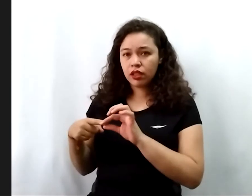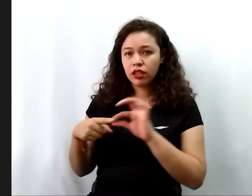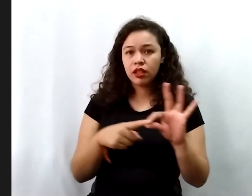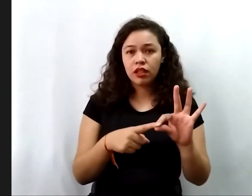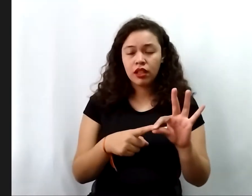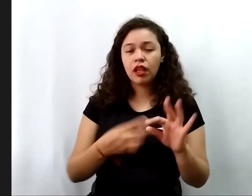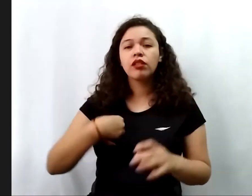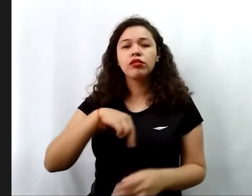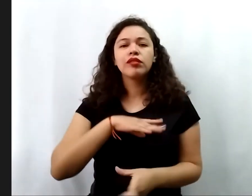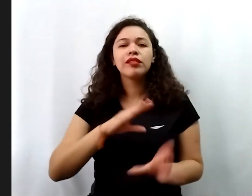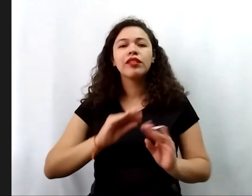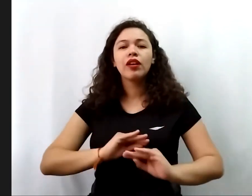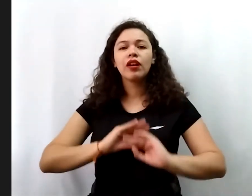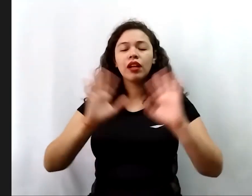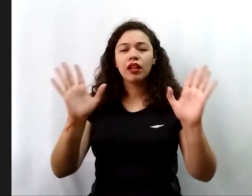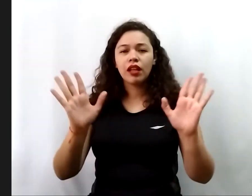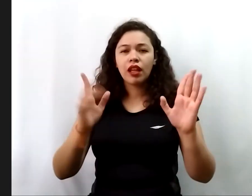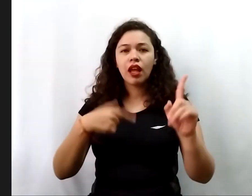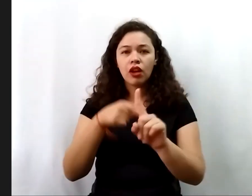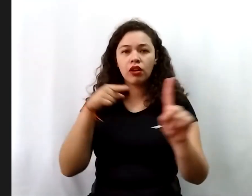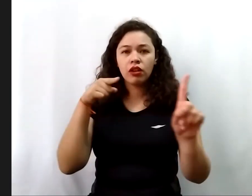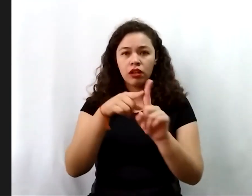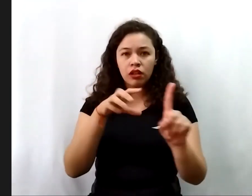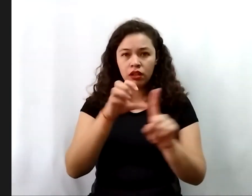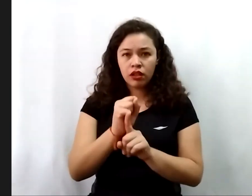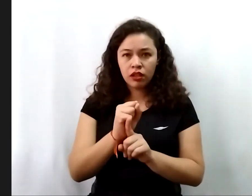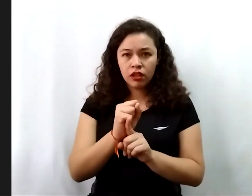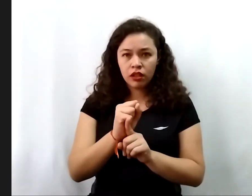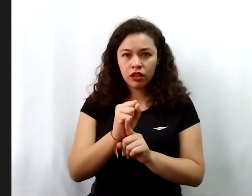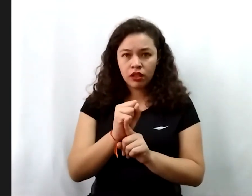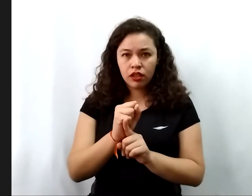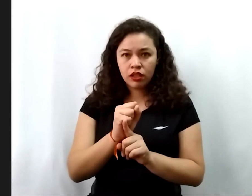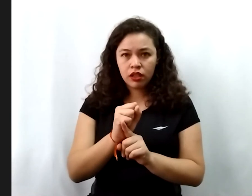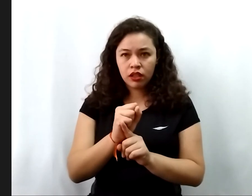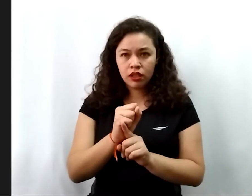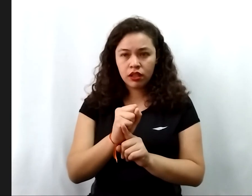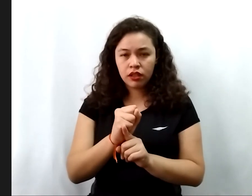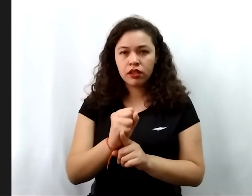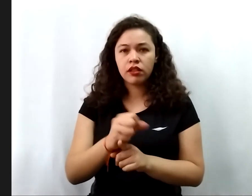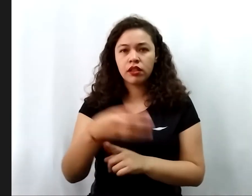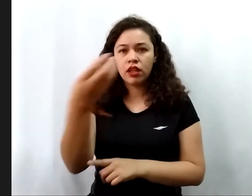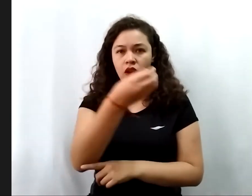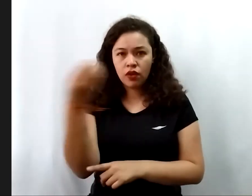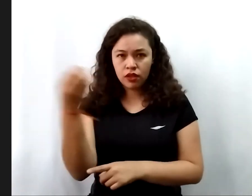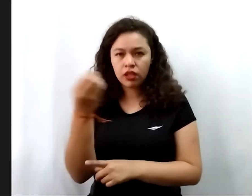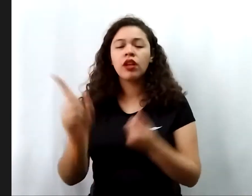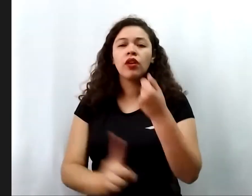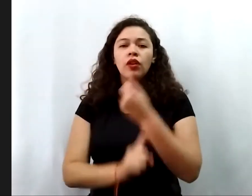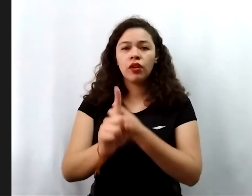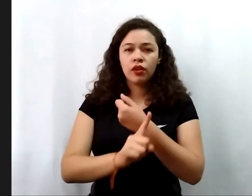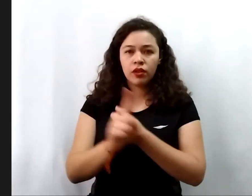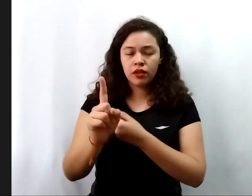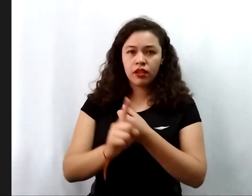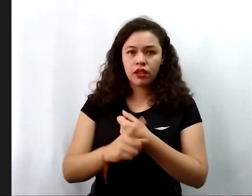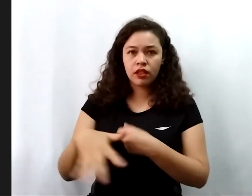claro cuál es el propósito de estar en esa organización, los conflictos, la situación, siempre